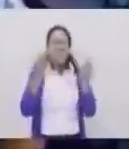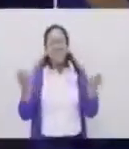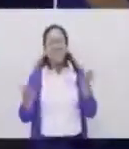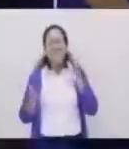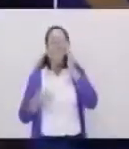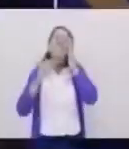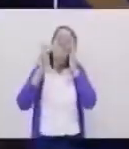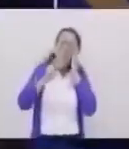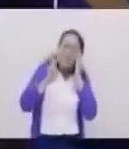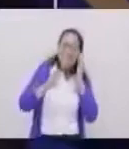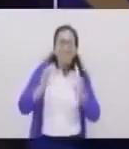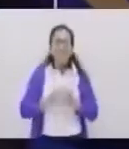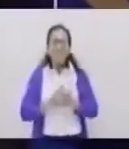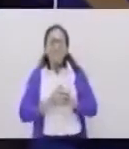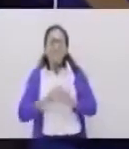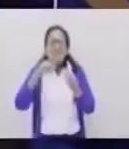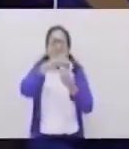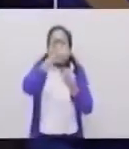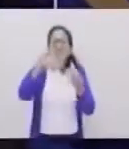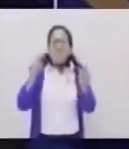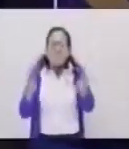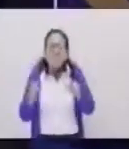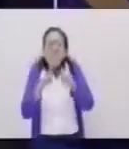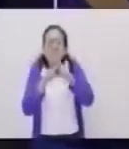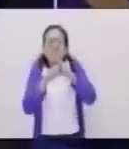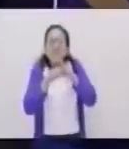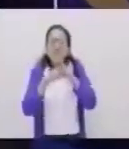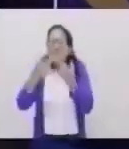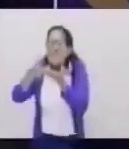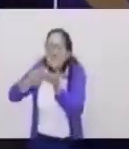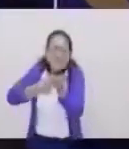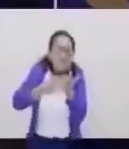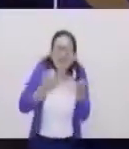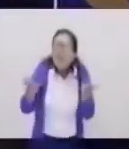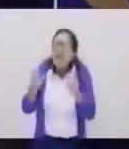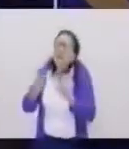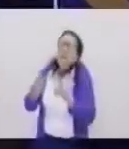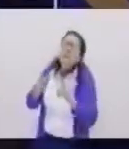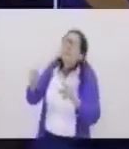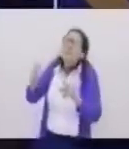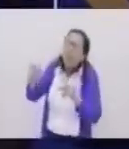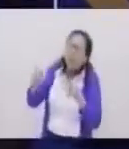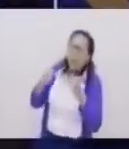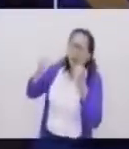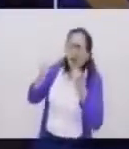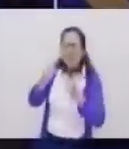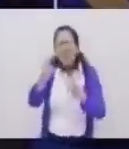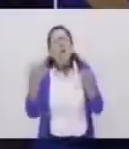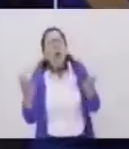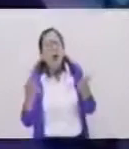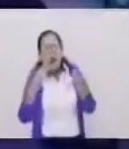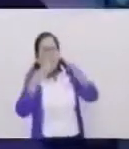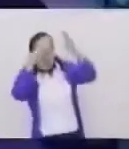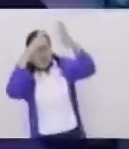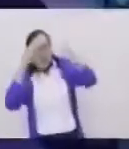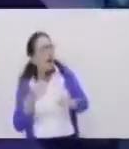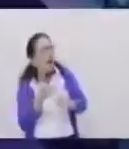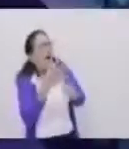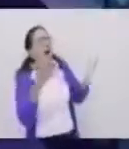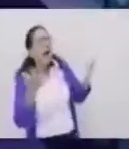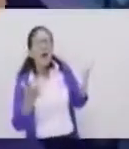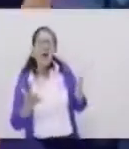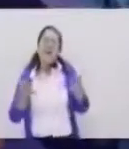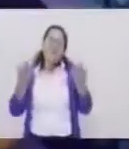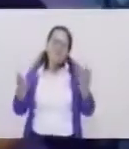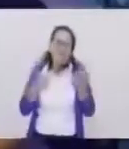casa que necesita eso. Necesita que nos juntemos y que veamos cuál es el valor que tiene cada persona en la familia y que lo usemos